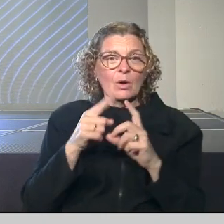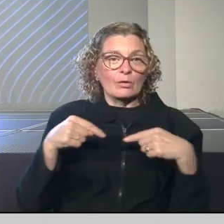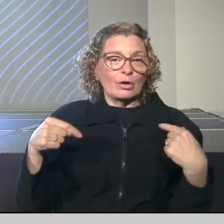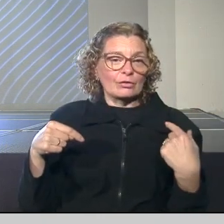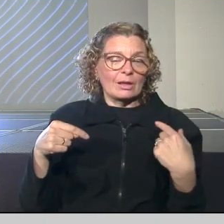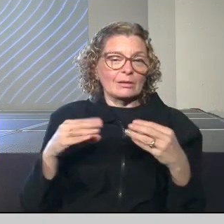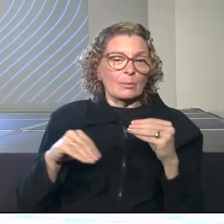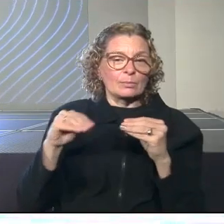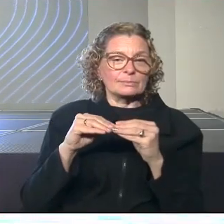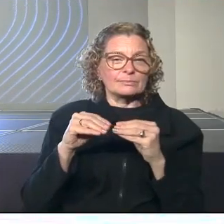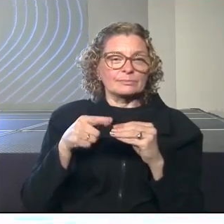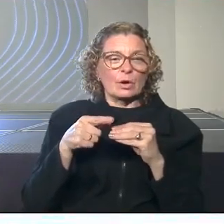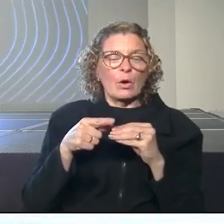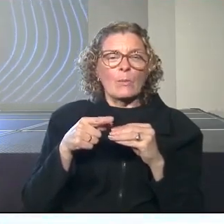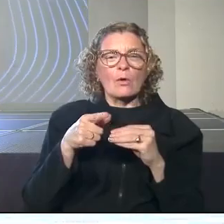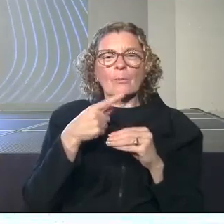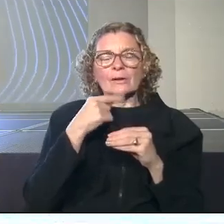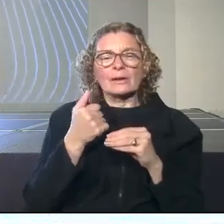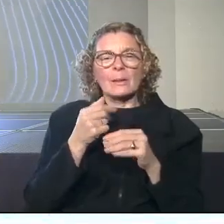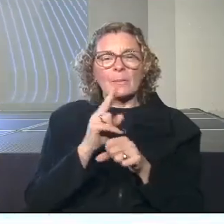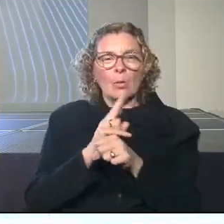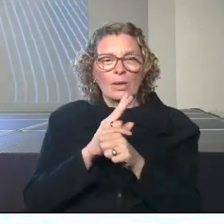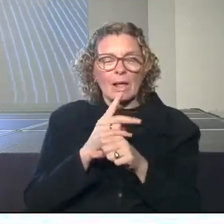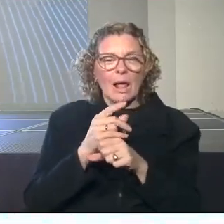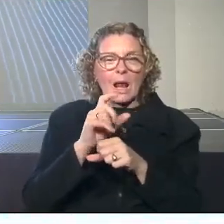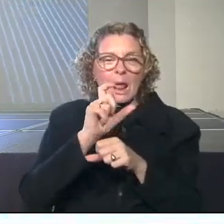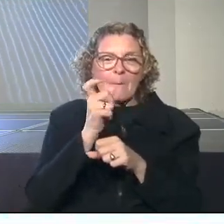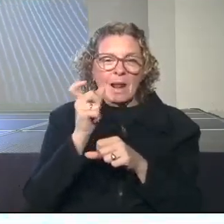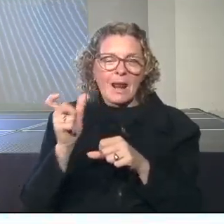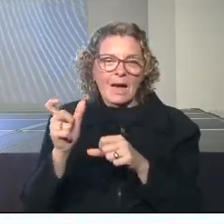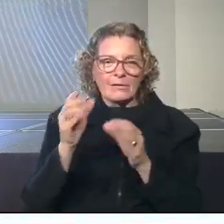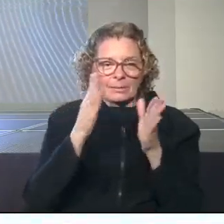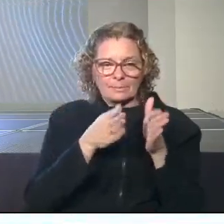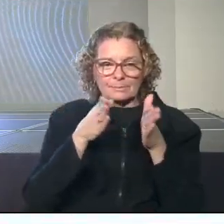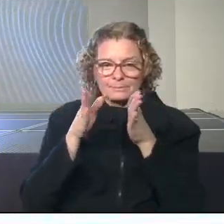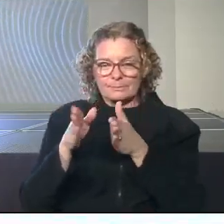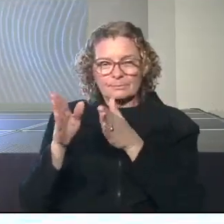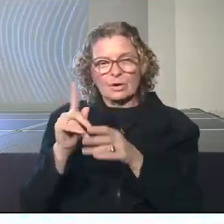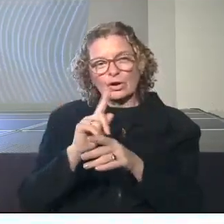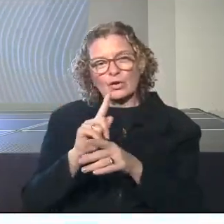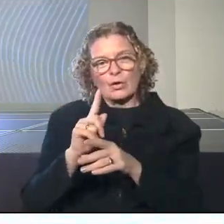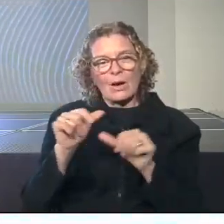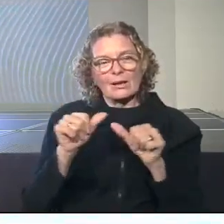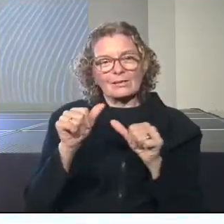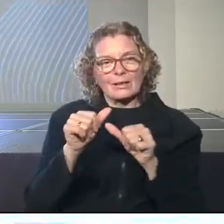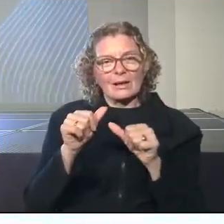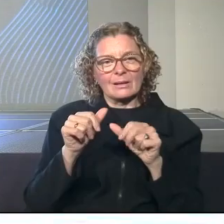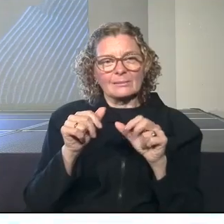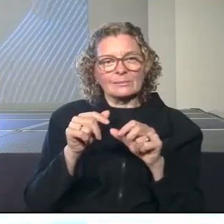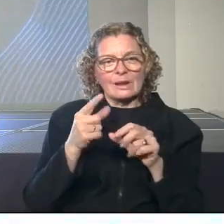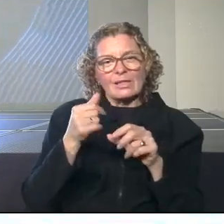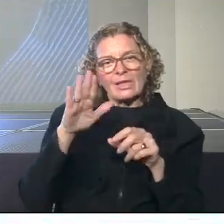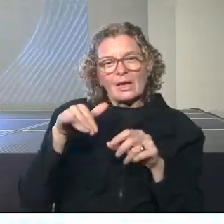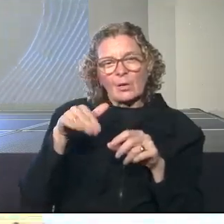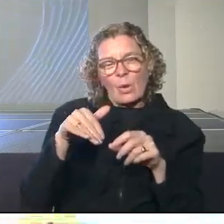adicionales como no usar signos de puntuación, cuidar la ortografía, mantener el espacio entre las palabras y no utilizar los términos de descuentos